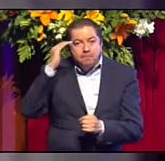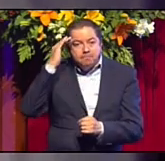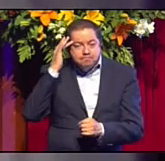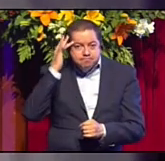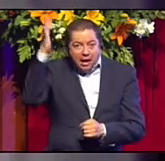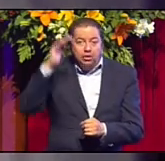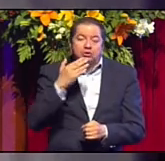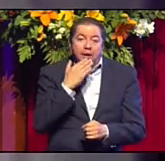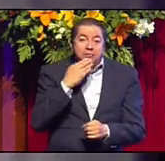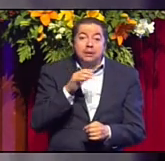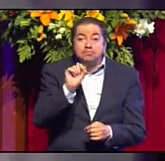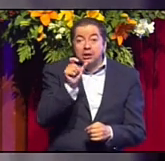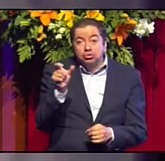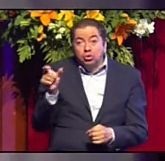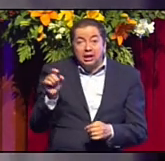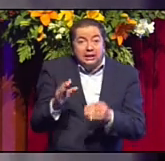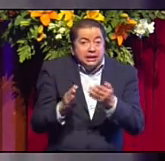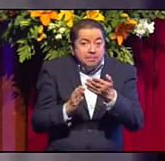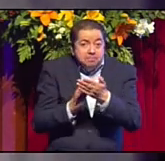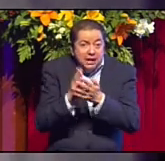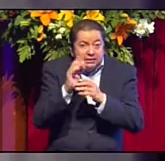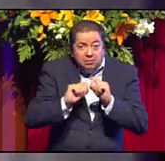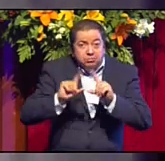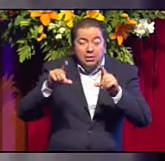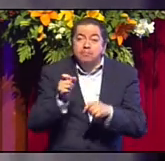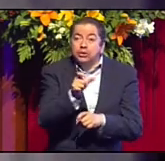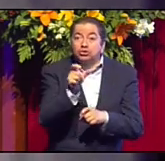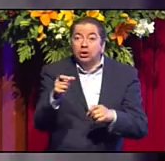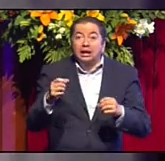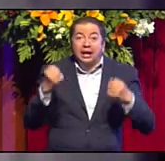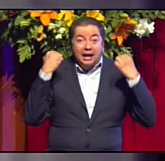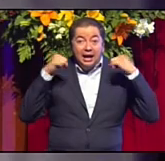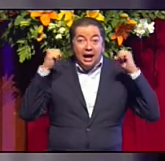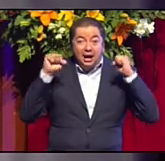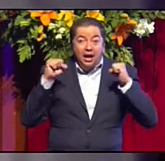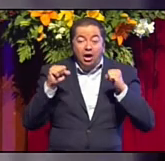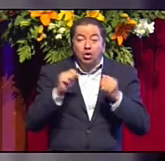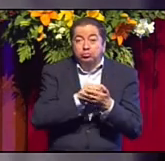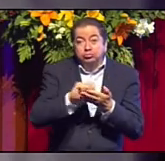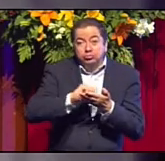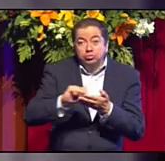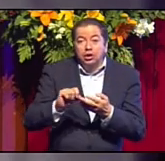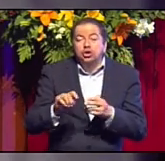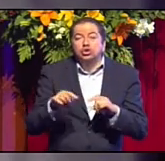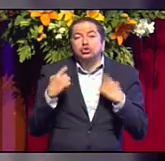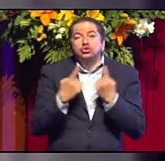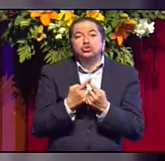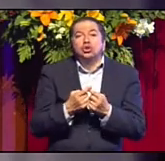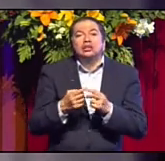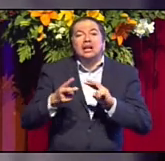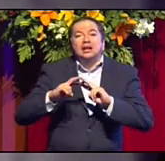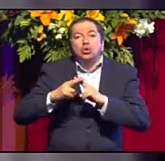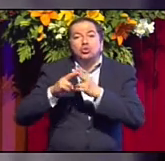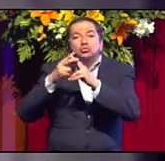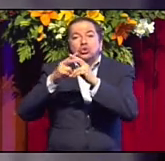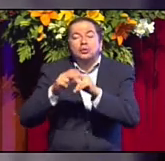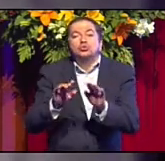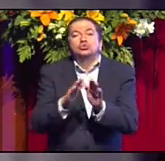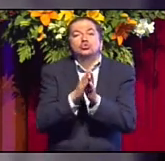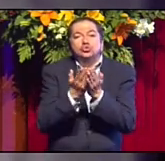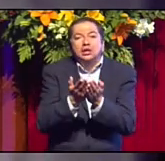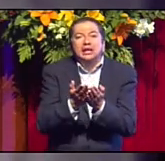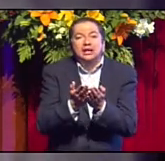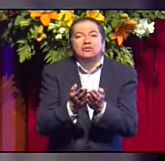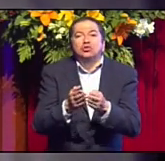la oportunidad de postular. Y aquellos que salieron ganadores, efectivamente, le construimos, le fabricamos, le editamos su